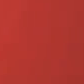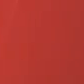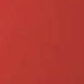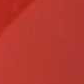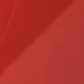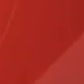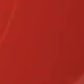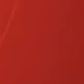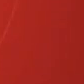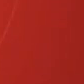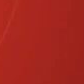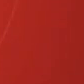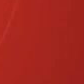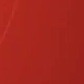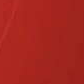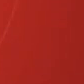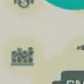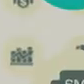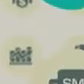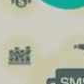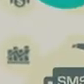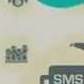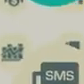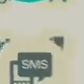RTVC Noticias del Mediodía.